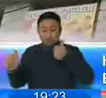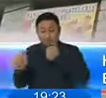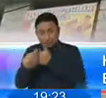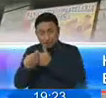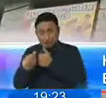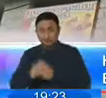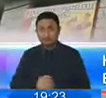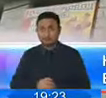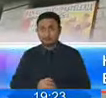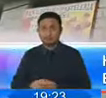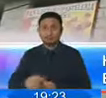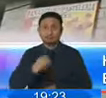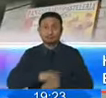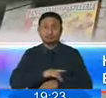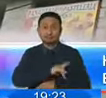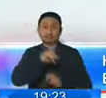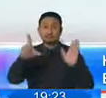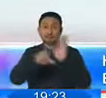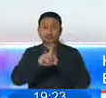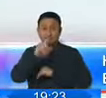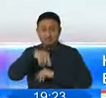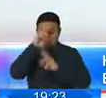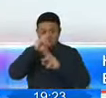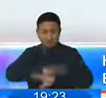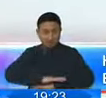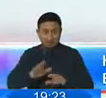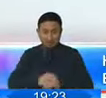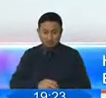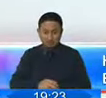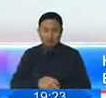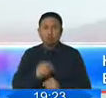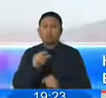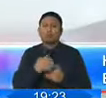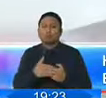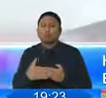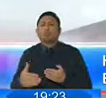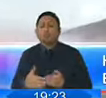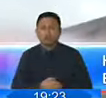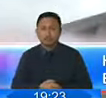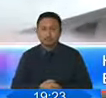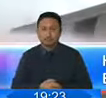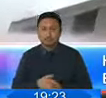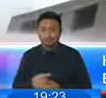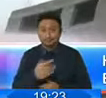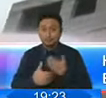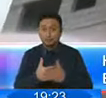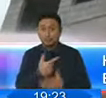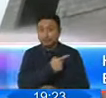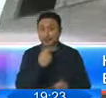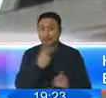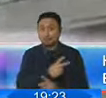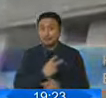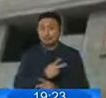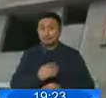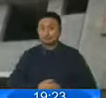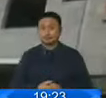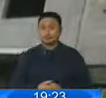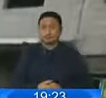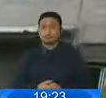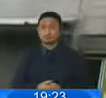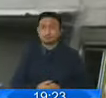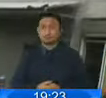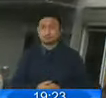Muchas veces el irrespeto a las ordenanzas y por ganar algo de espacio, el peligro pasa a segundo plano. En Quito